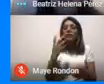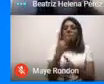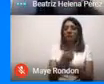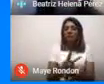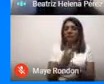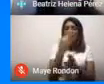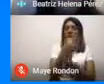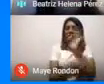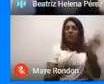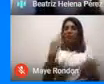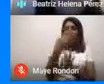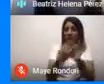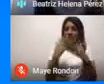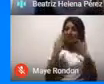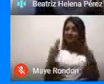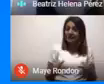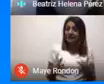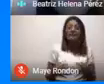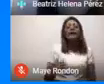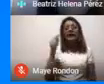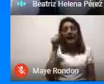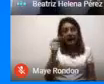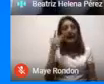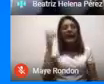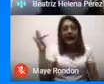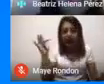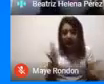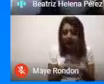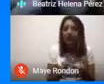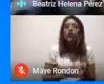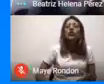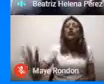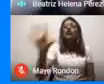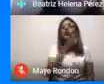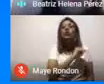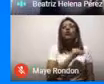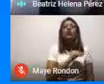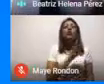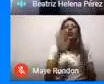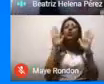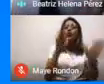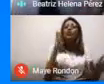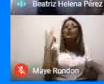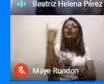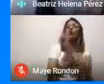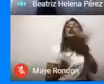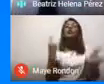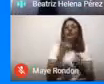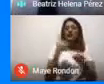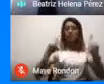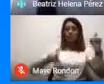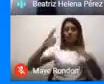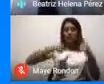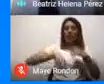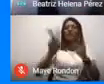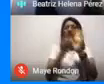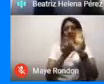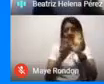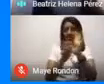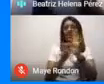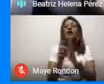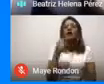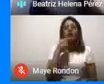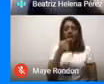¿verdad? Entonces, eso hace parte, pues, como de todo ese universo turístico y es lo que los teóricos llaman